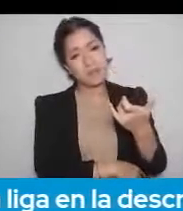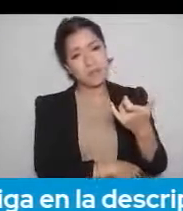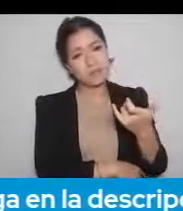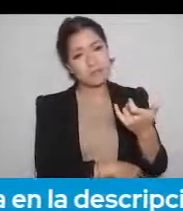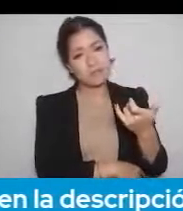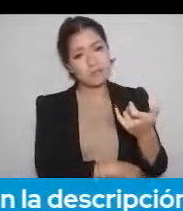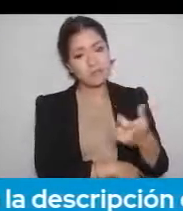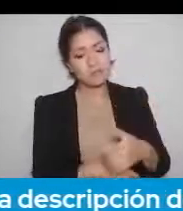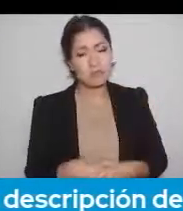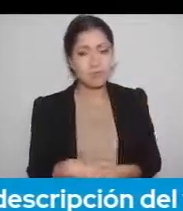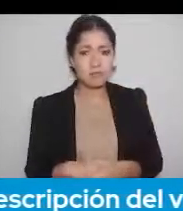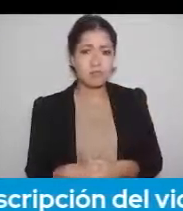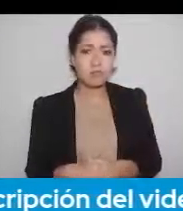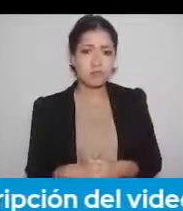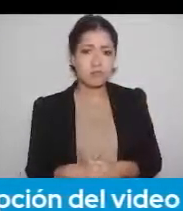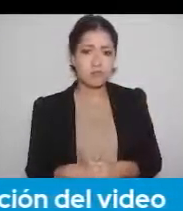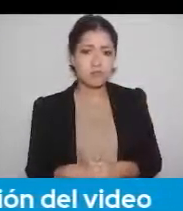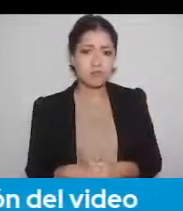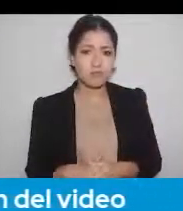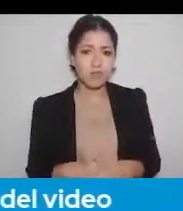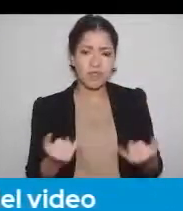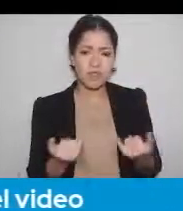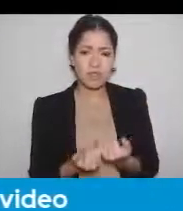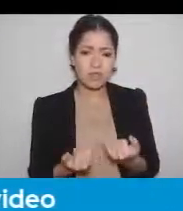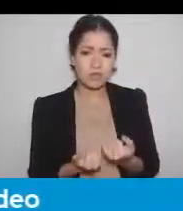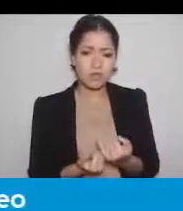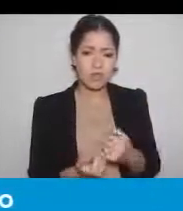Yo también tengo algo para ti.